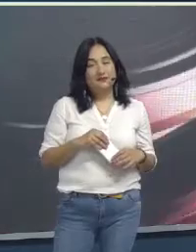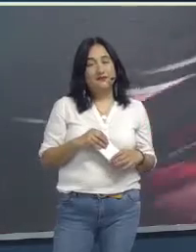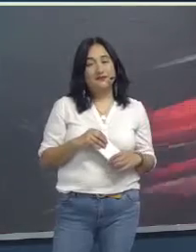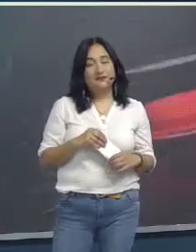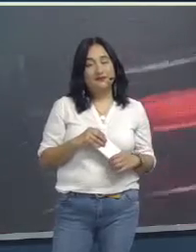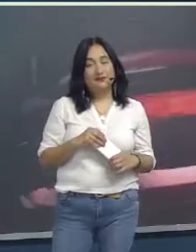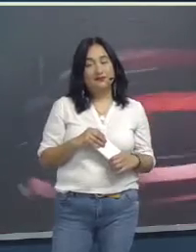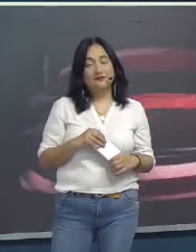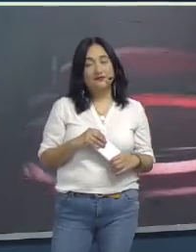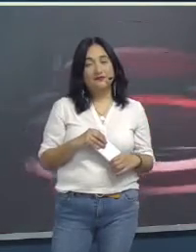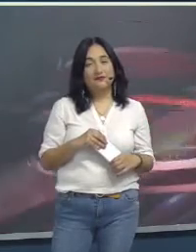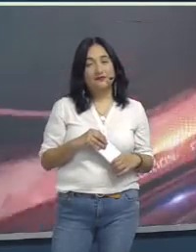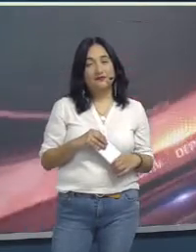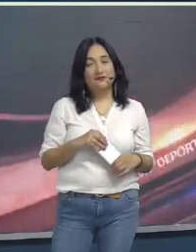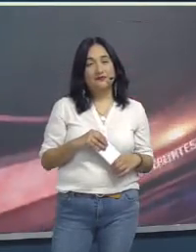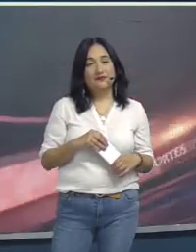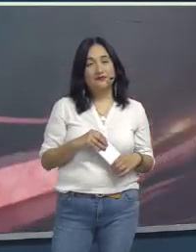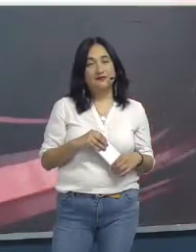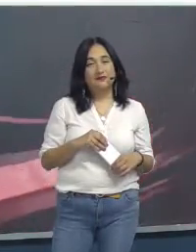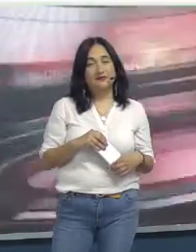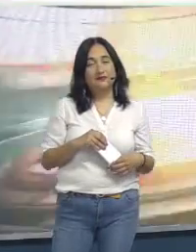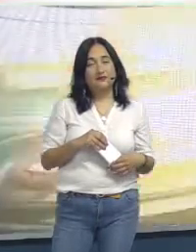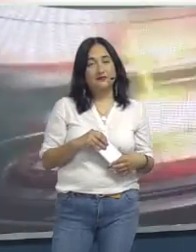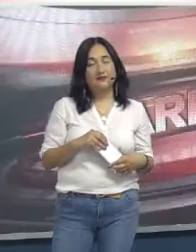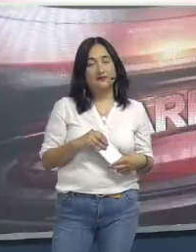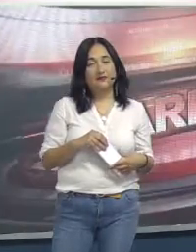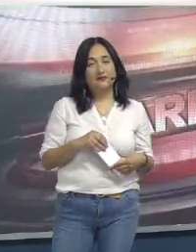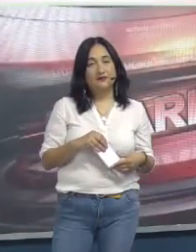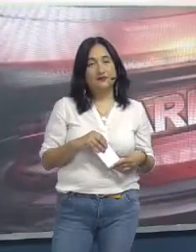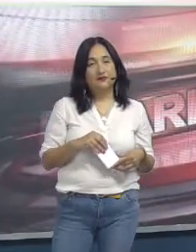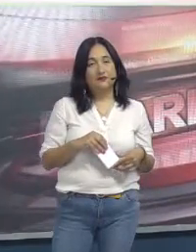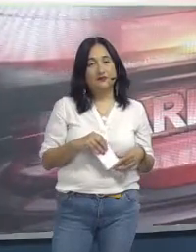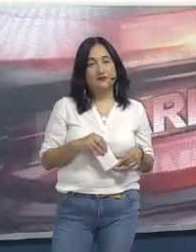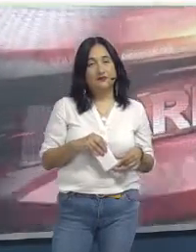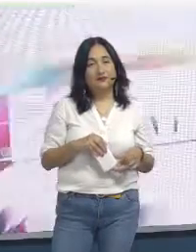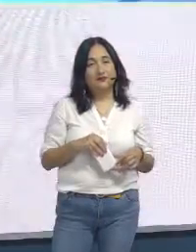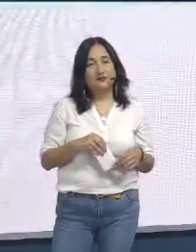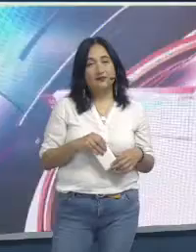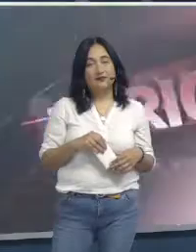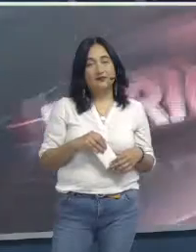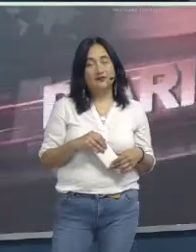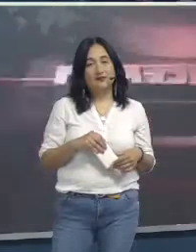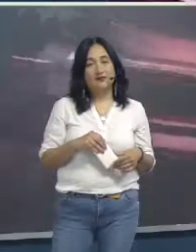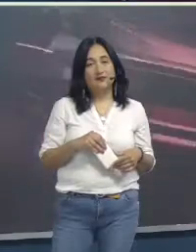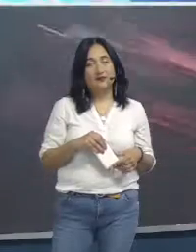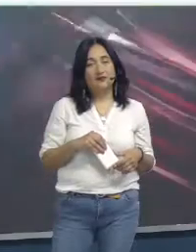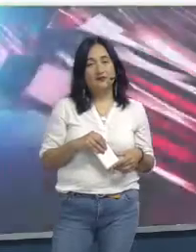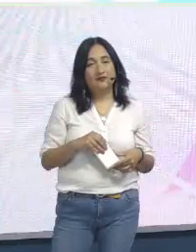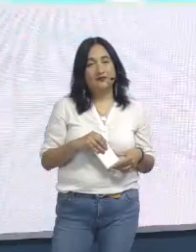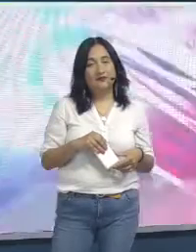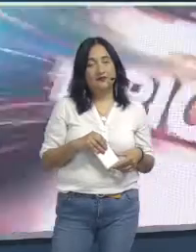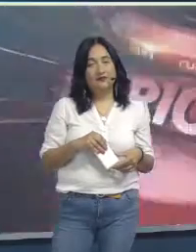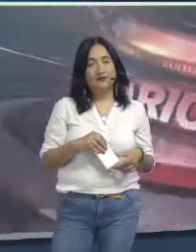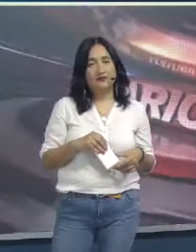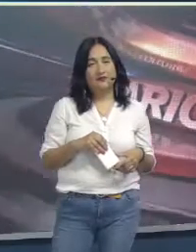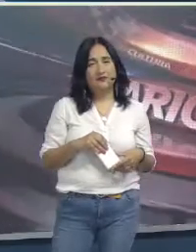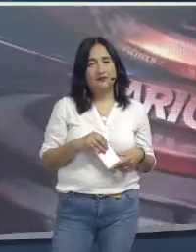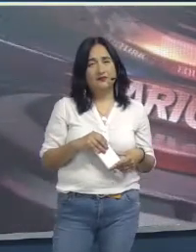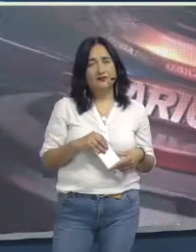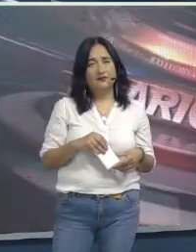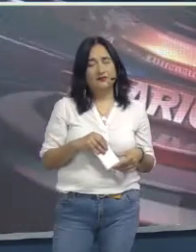resguardado por unos días en sus hogares, y de ahí poder coordinar con el Ministerio de Salud Pública un testeo masivo a todo el